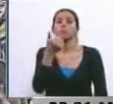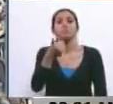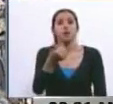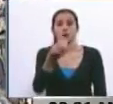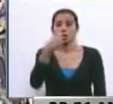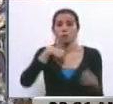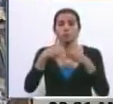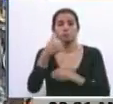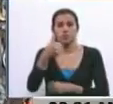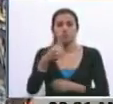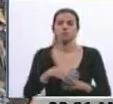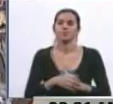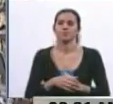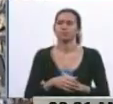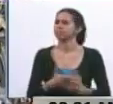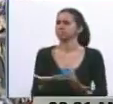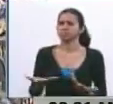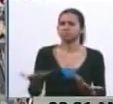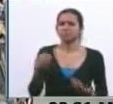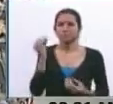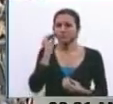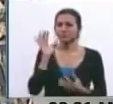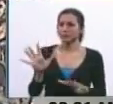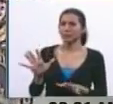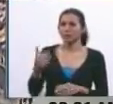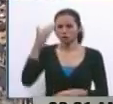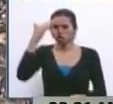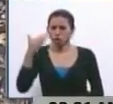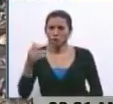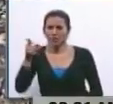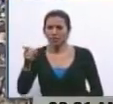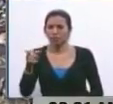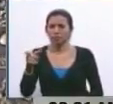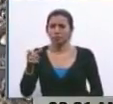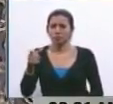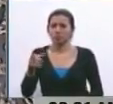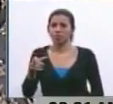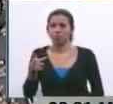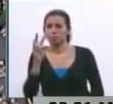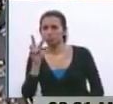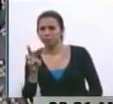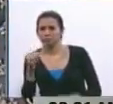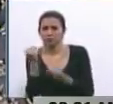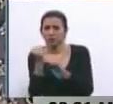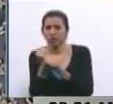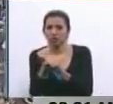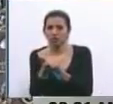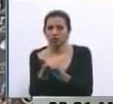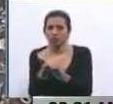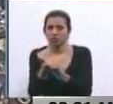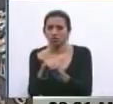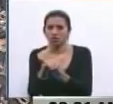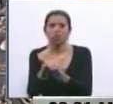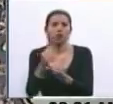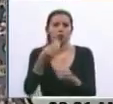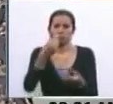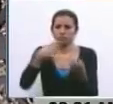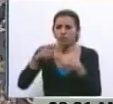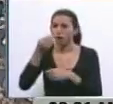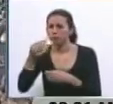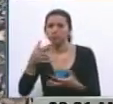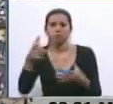tú no sientes extraño ningún soldado de la patria que esté garantizando la soberanía